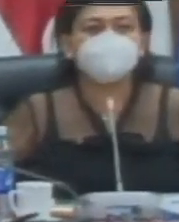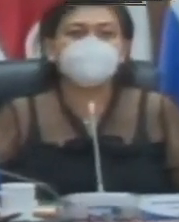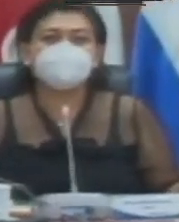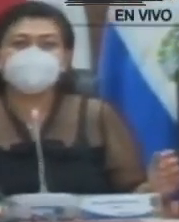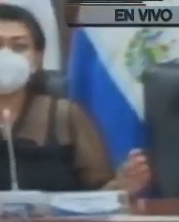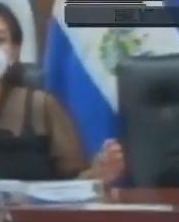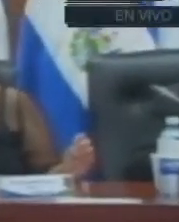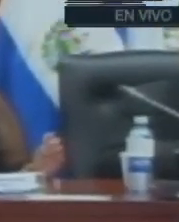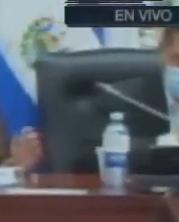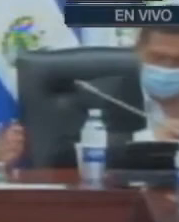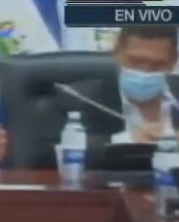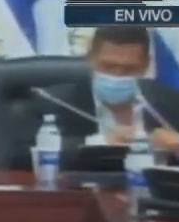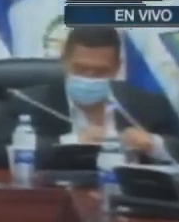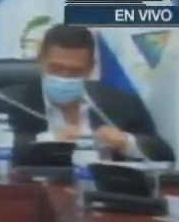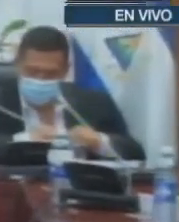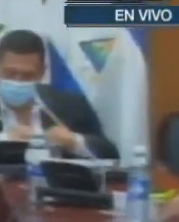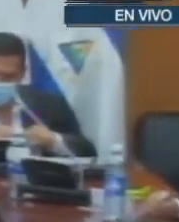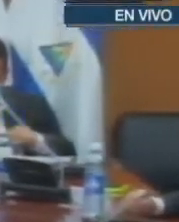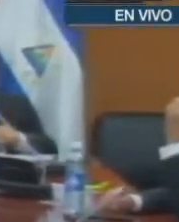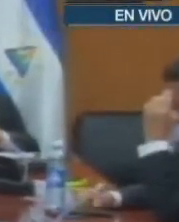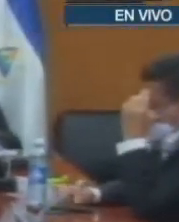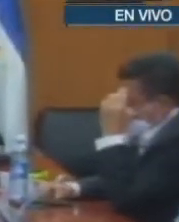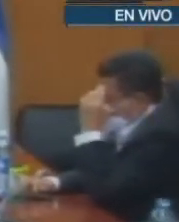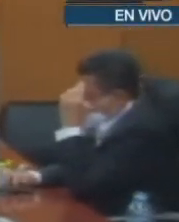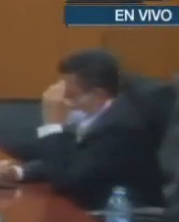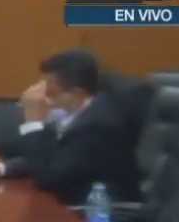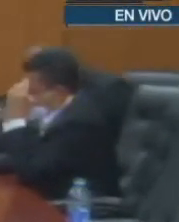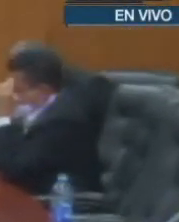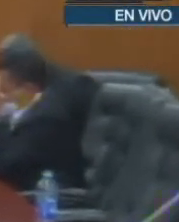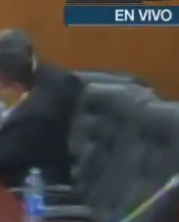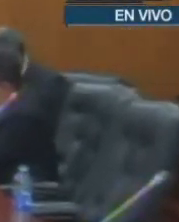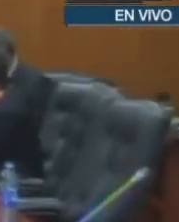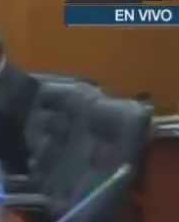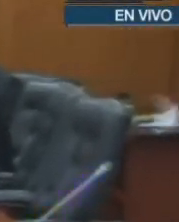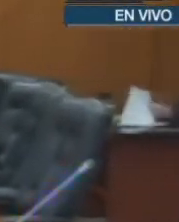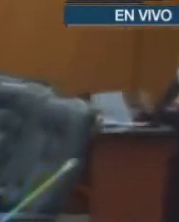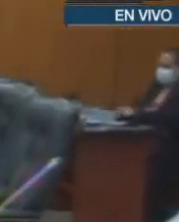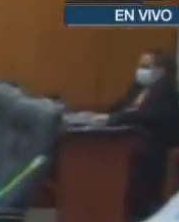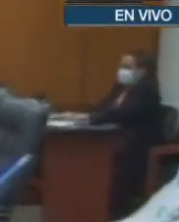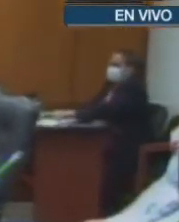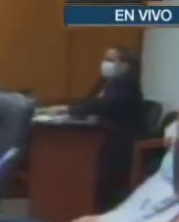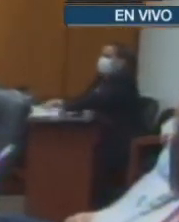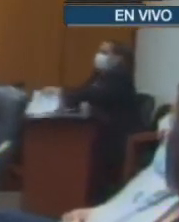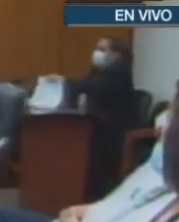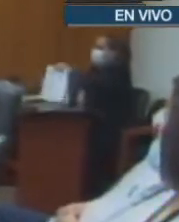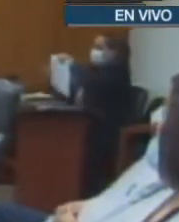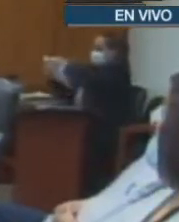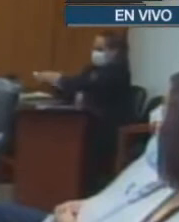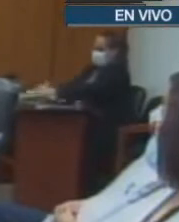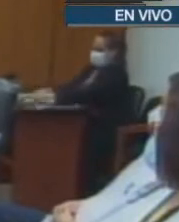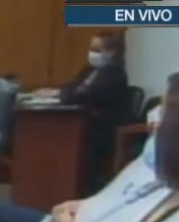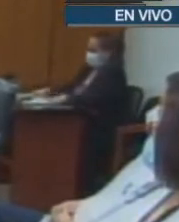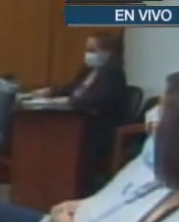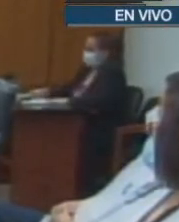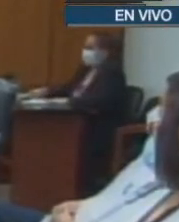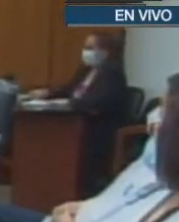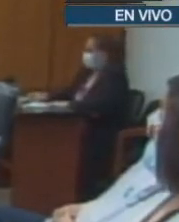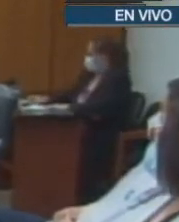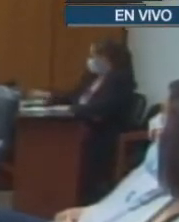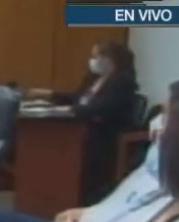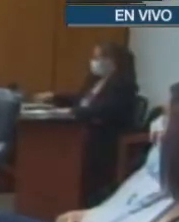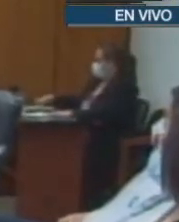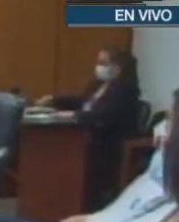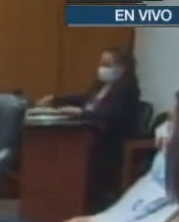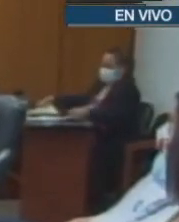Asamblea Legislativa, quiero agradecerles los aportes, los insumos, este encuentro que hemos tenido a muy alto